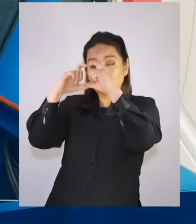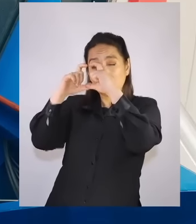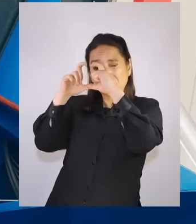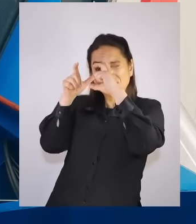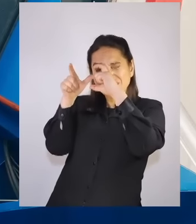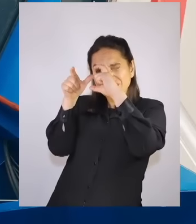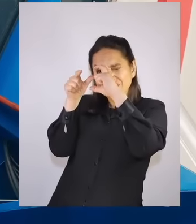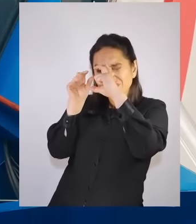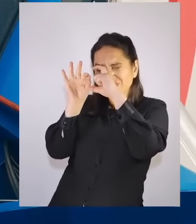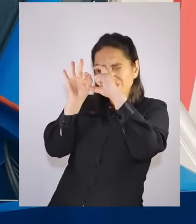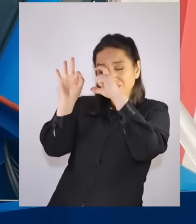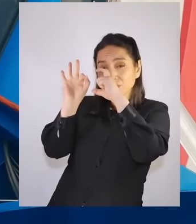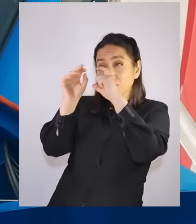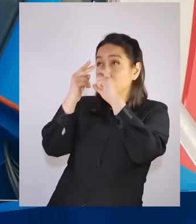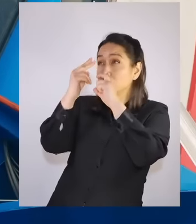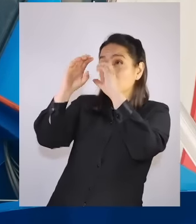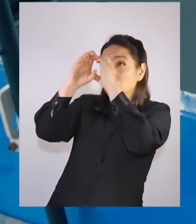telescopio.